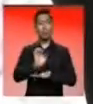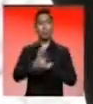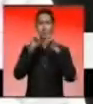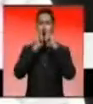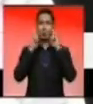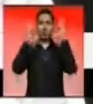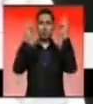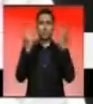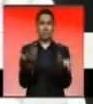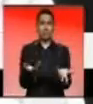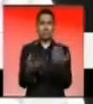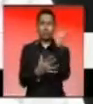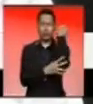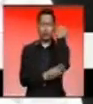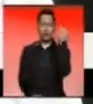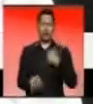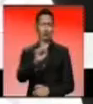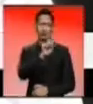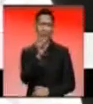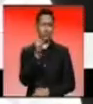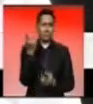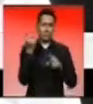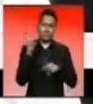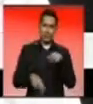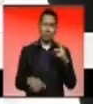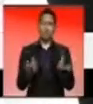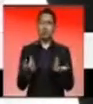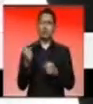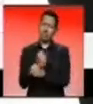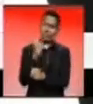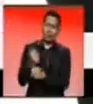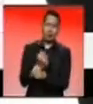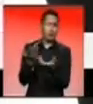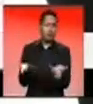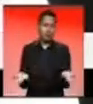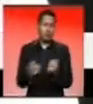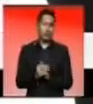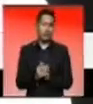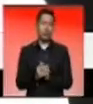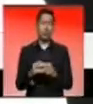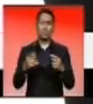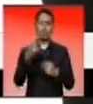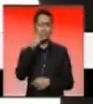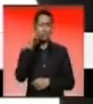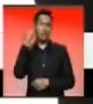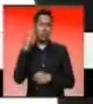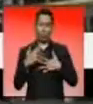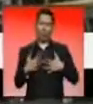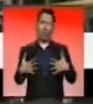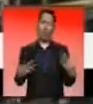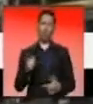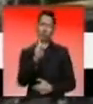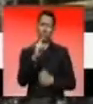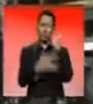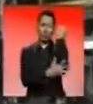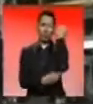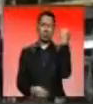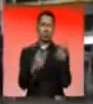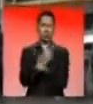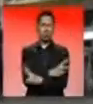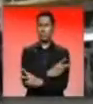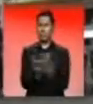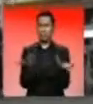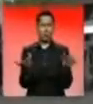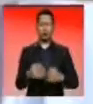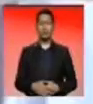haber pobreza, no puede haber desempleo, no puede haber desnutrición infantil, no puede haber pobreza extrema. Afirma que